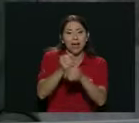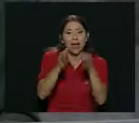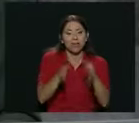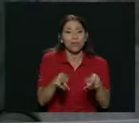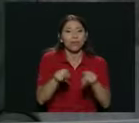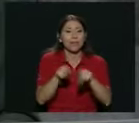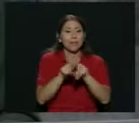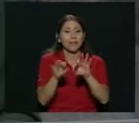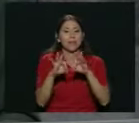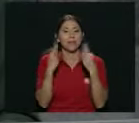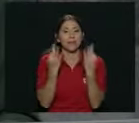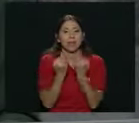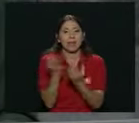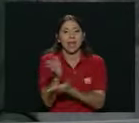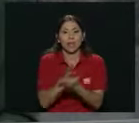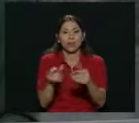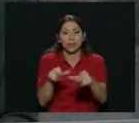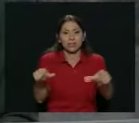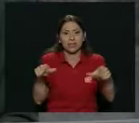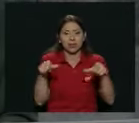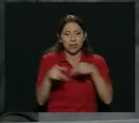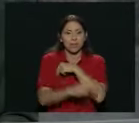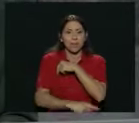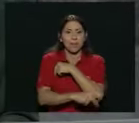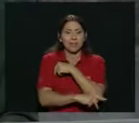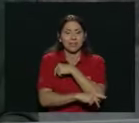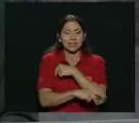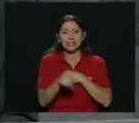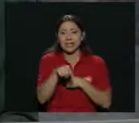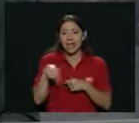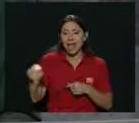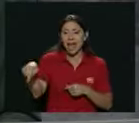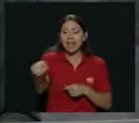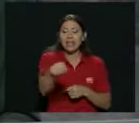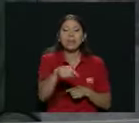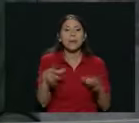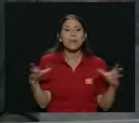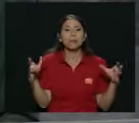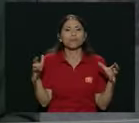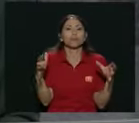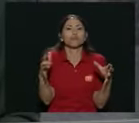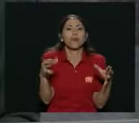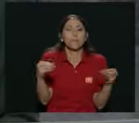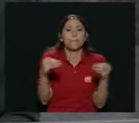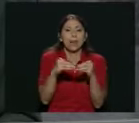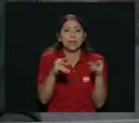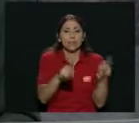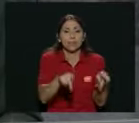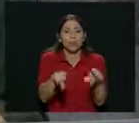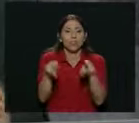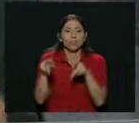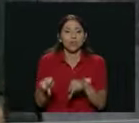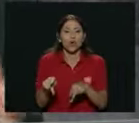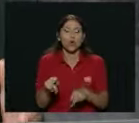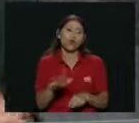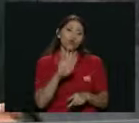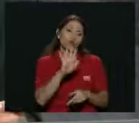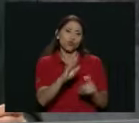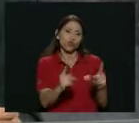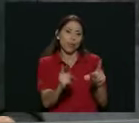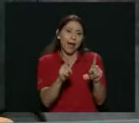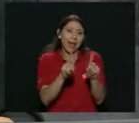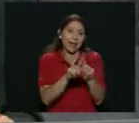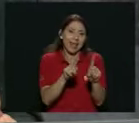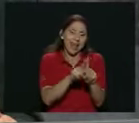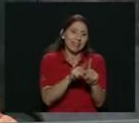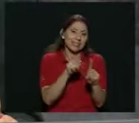algunas regiones del país, ¿verdad? Hay algunas regiones donde se concentra una mayor cantidad de población cuyas parejas, por lo